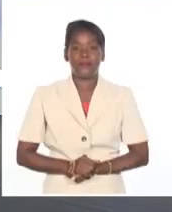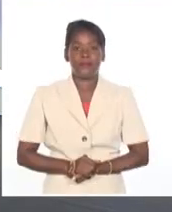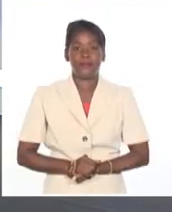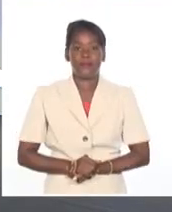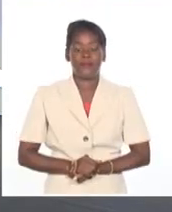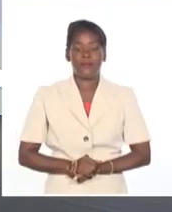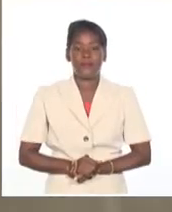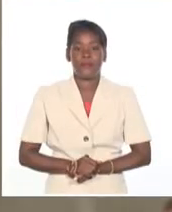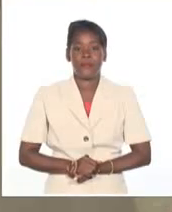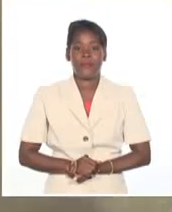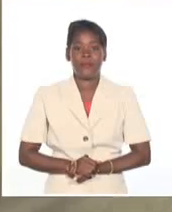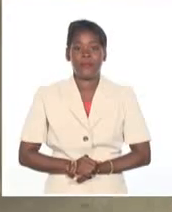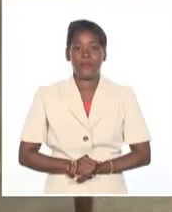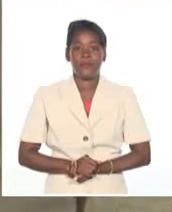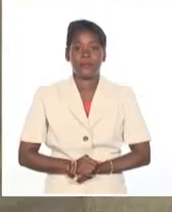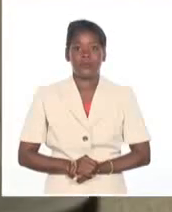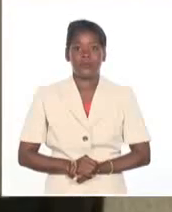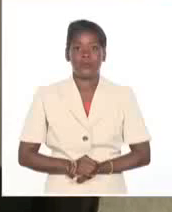el audiovisual.